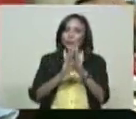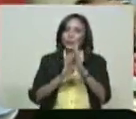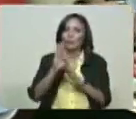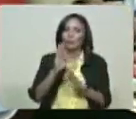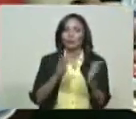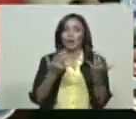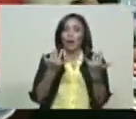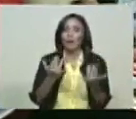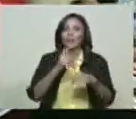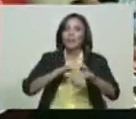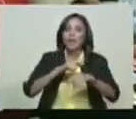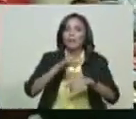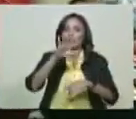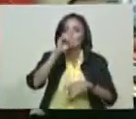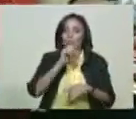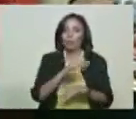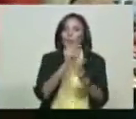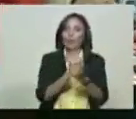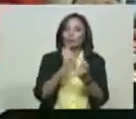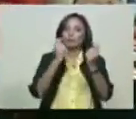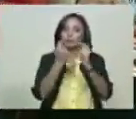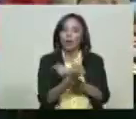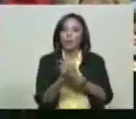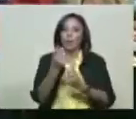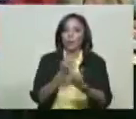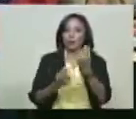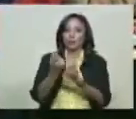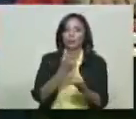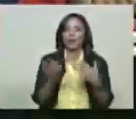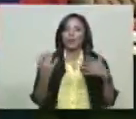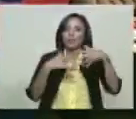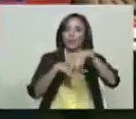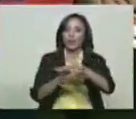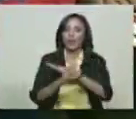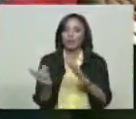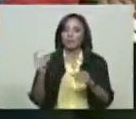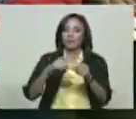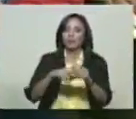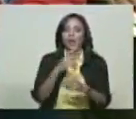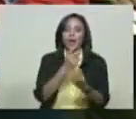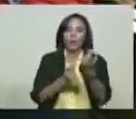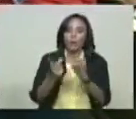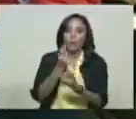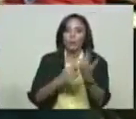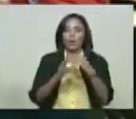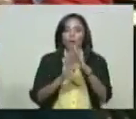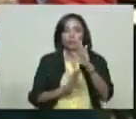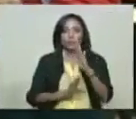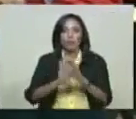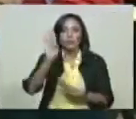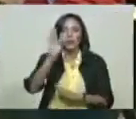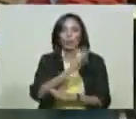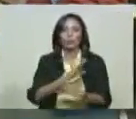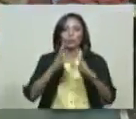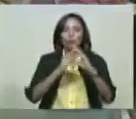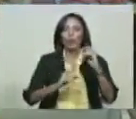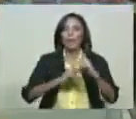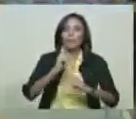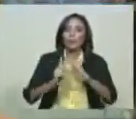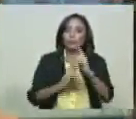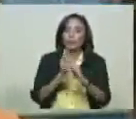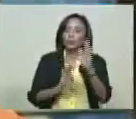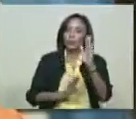años para la recuperación integral del país en su economía para el crecimiento de la fuerza productiva